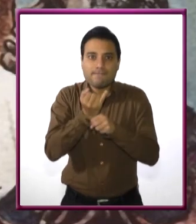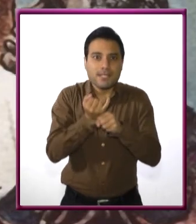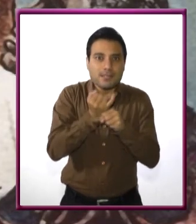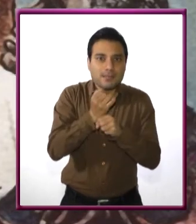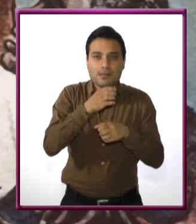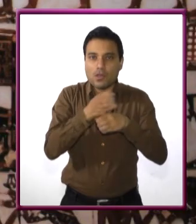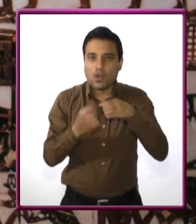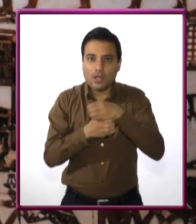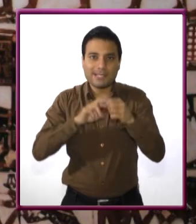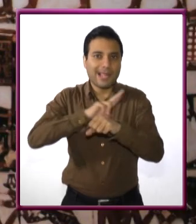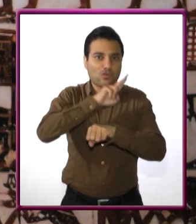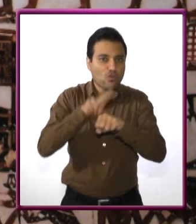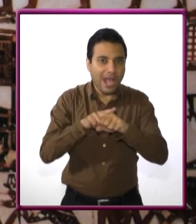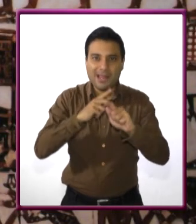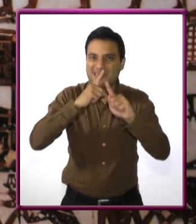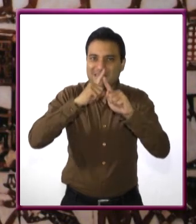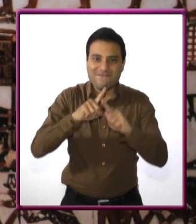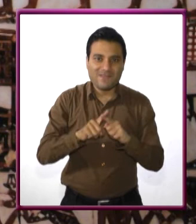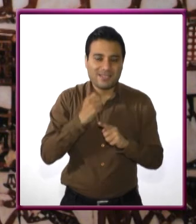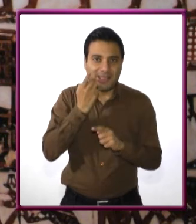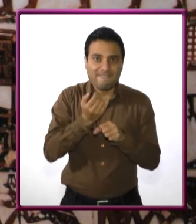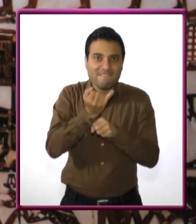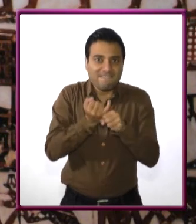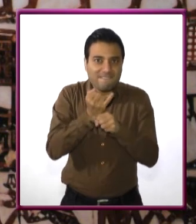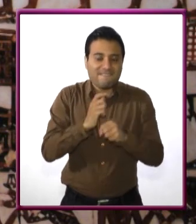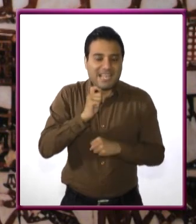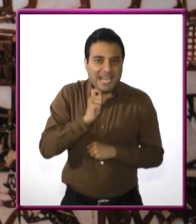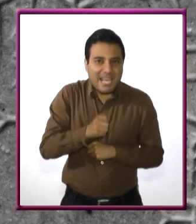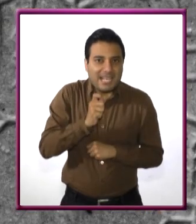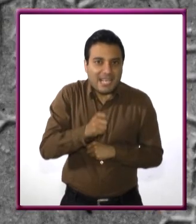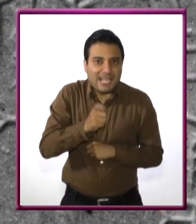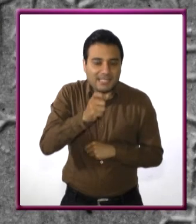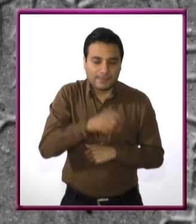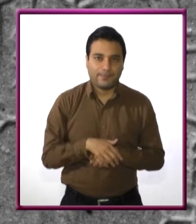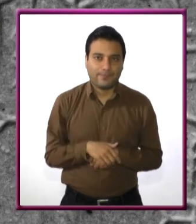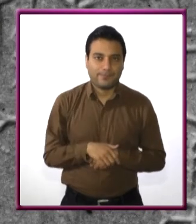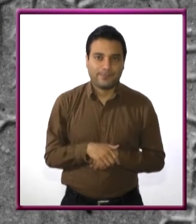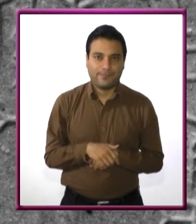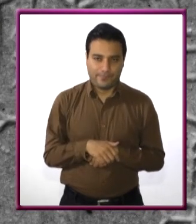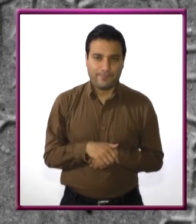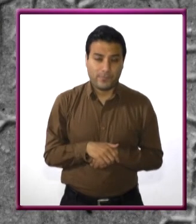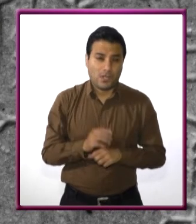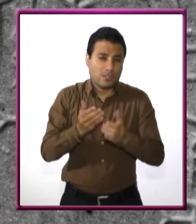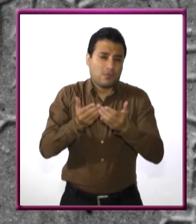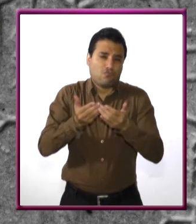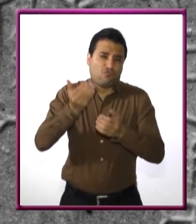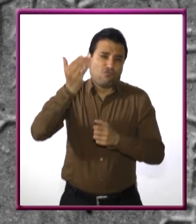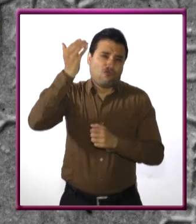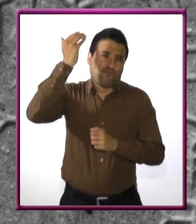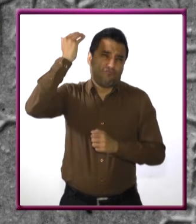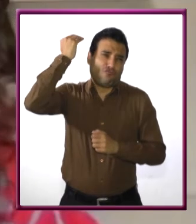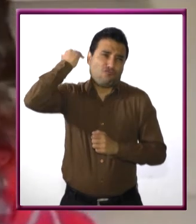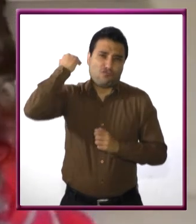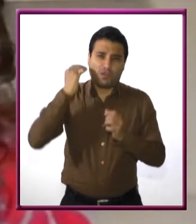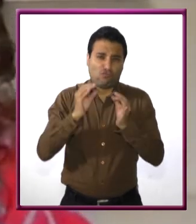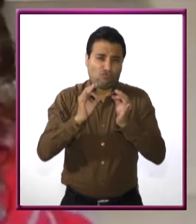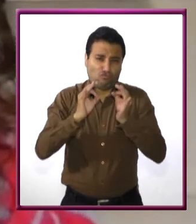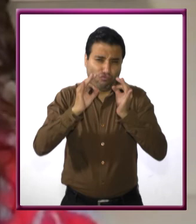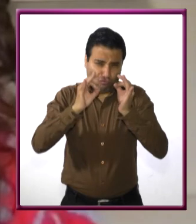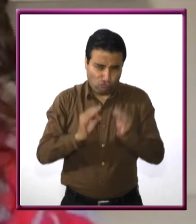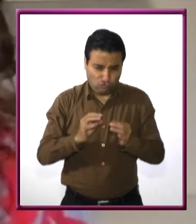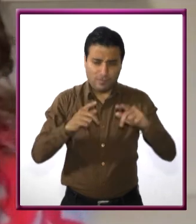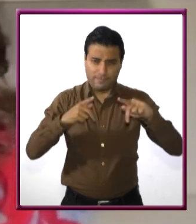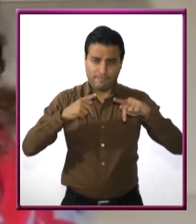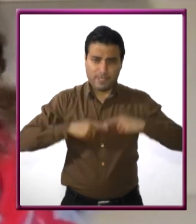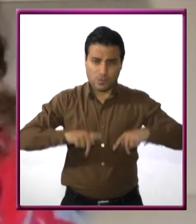intentar comprender la naturaleza, el mundo en el que vivimos. Entonces, las evidencias más antiguas que hay